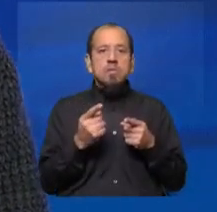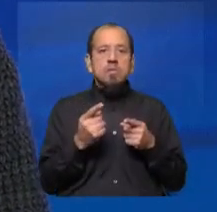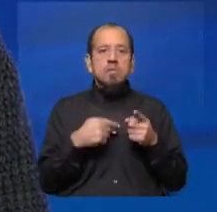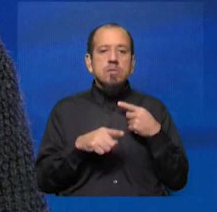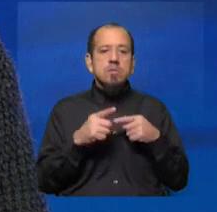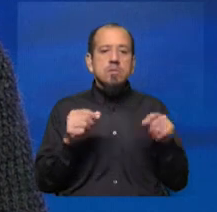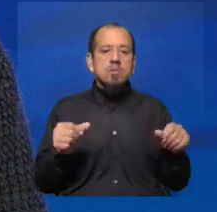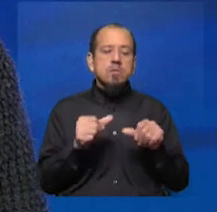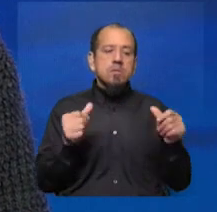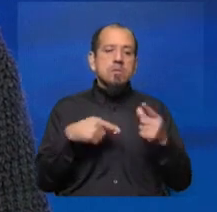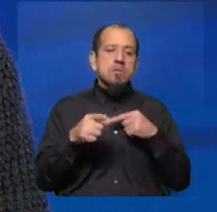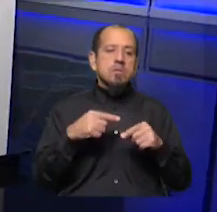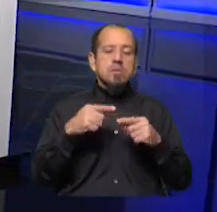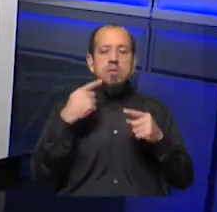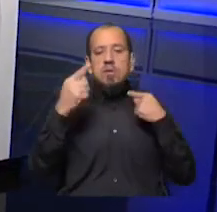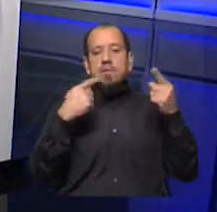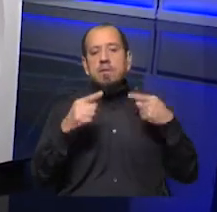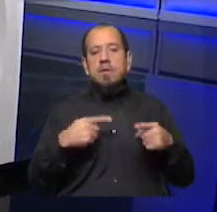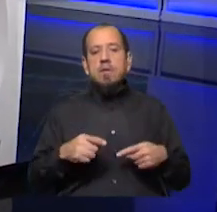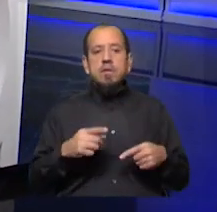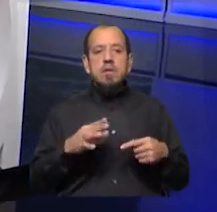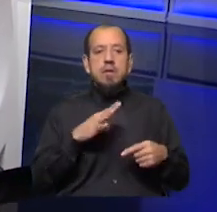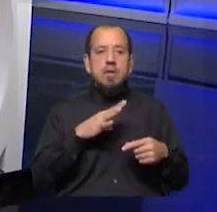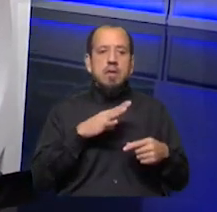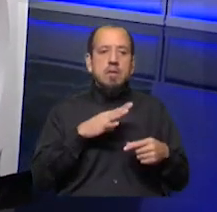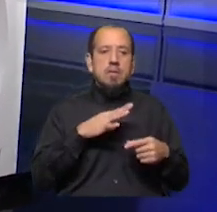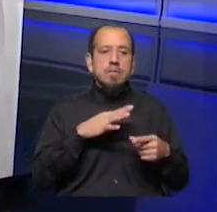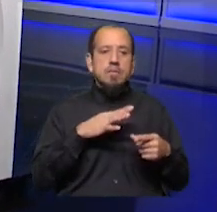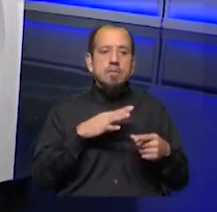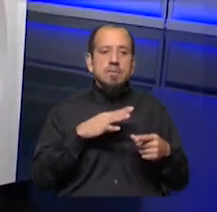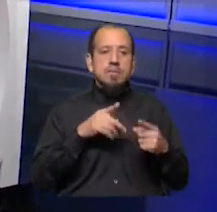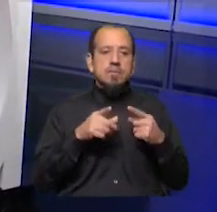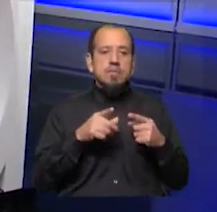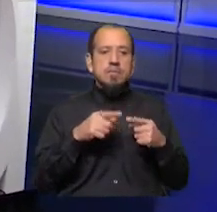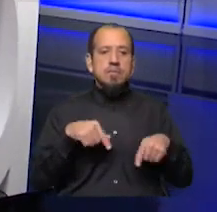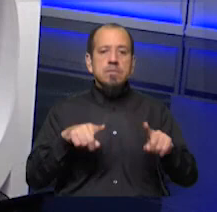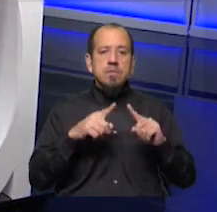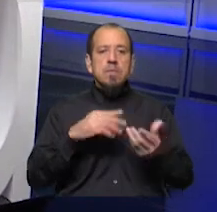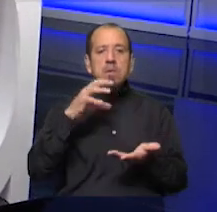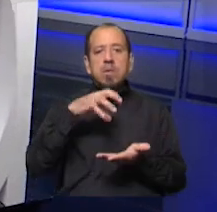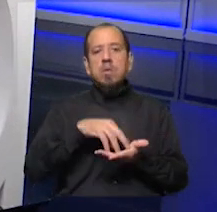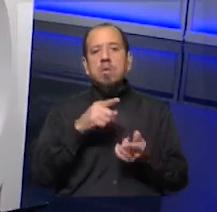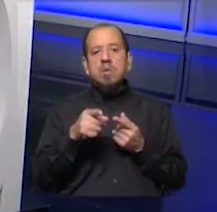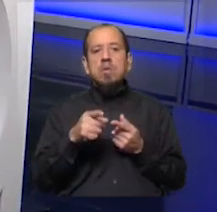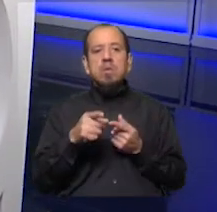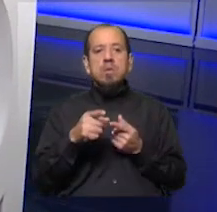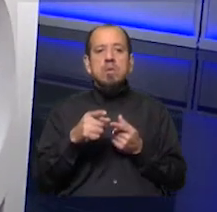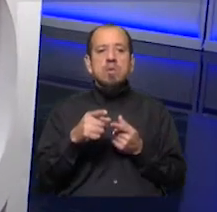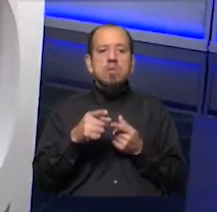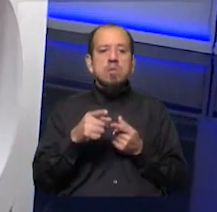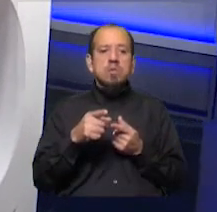en creadores y creadoras de distintos palos que que veo que también encuentran también hay un lugar para reunirse